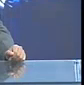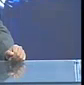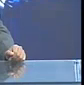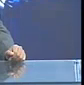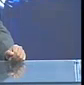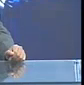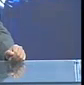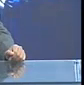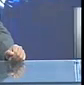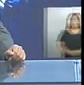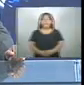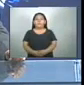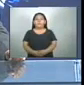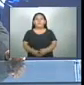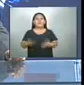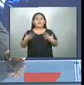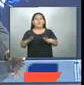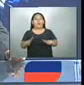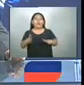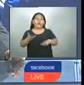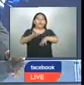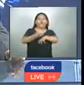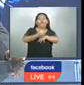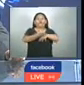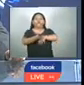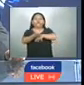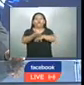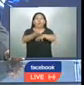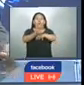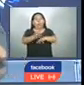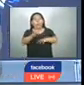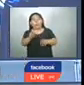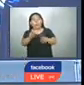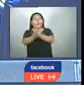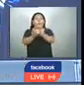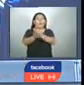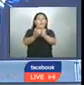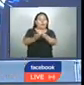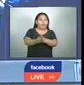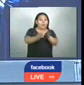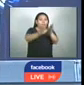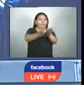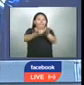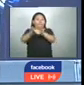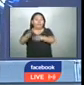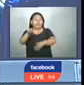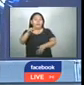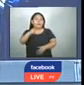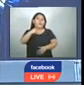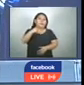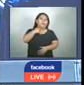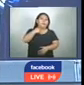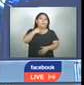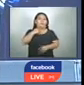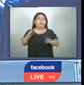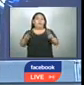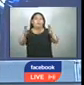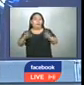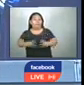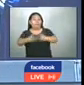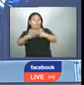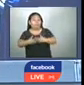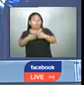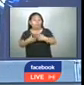El costo de los fletes en el traslado de las mercancías y la crisis de los contenedores siguen golpeando al sector productivo del país.